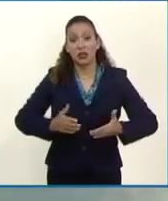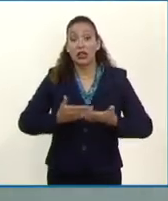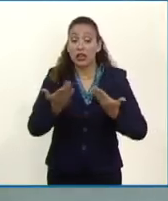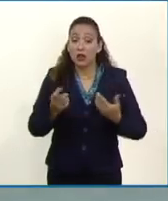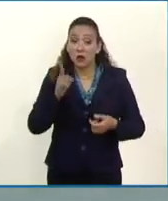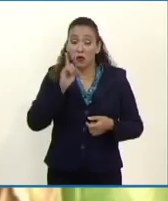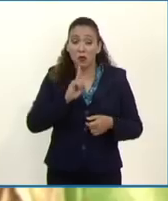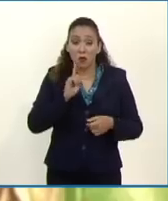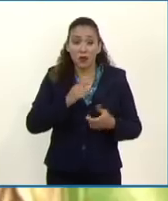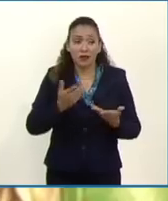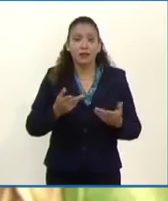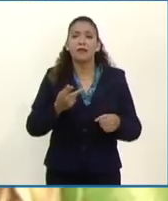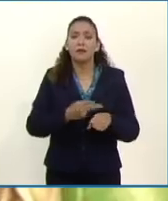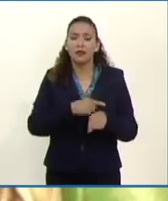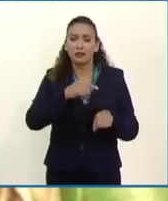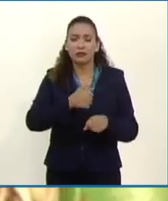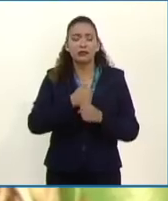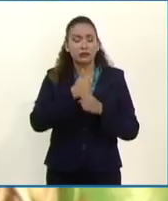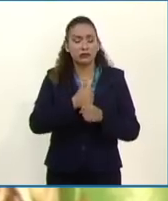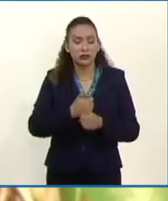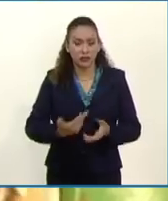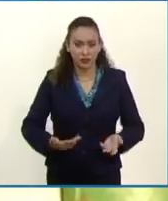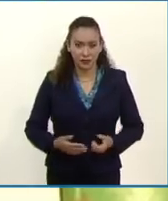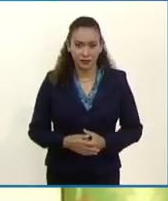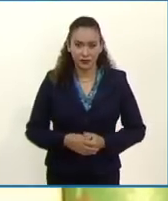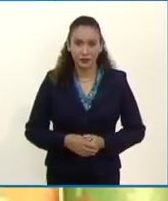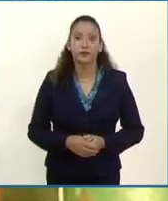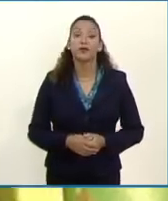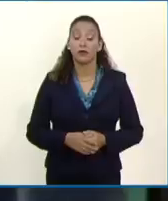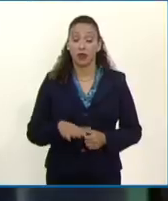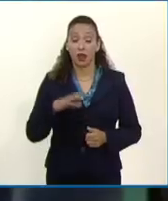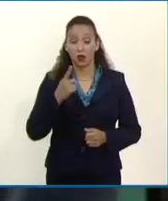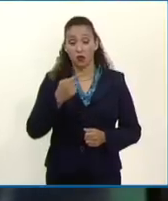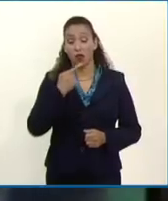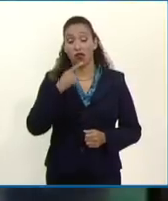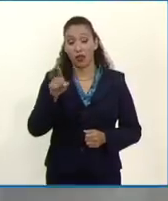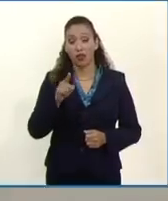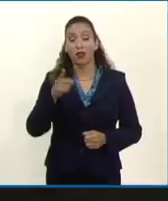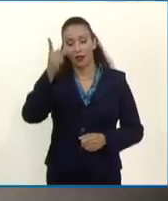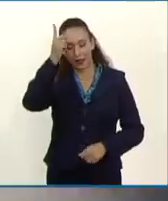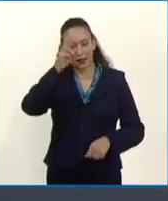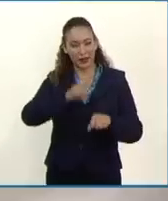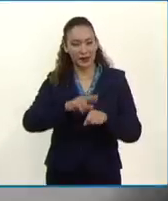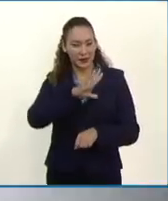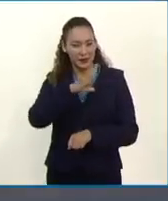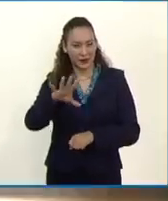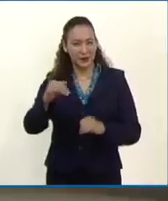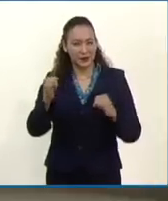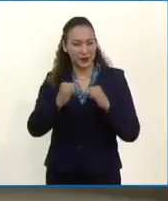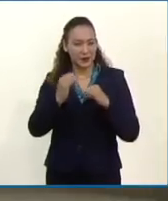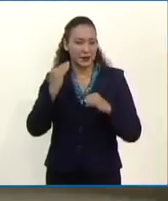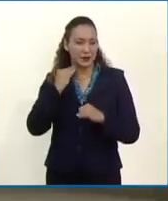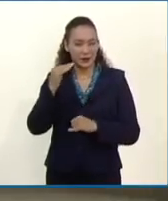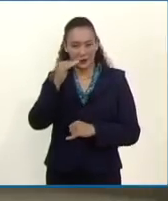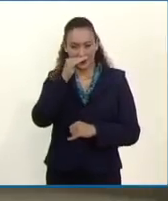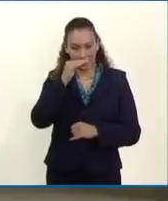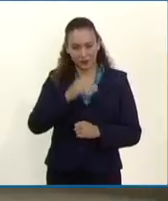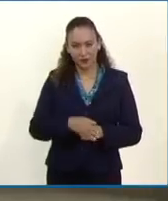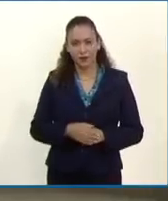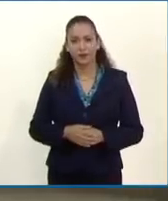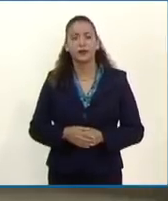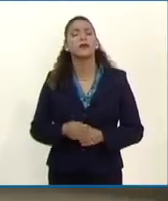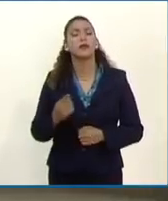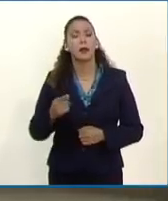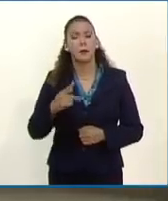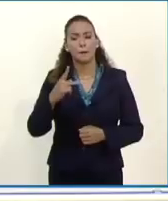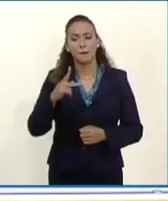en victimarias. Esta fue la denuncia que hizo la directora general del Instituto Federal de Defensoría Pública,